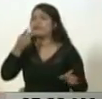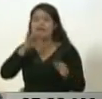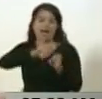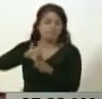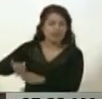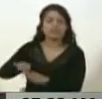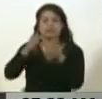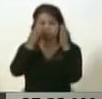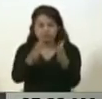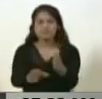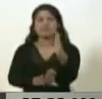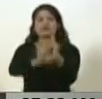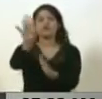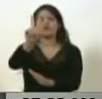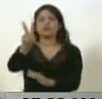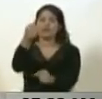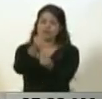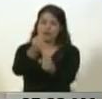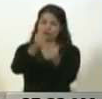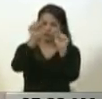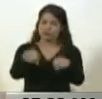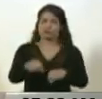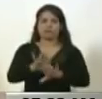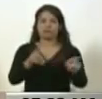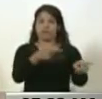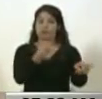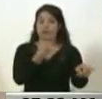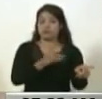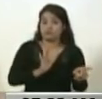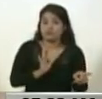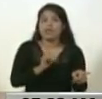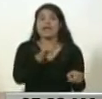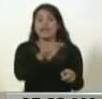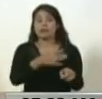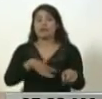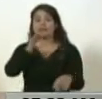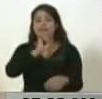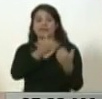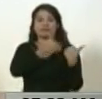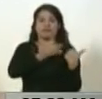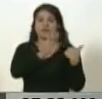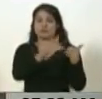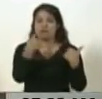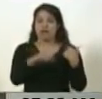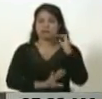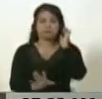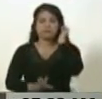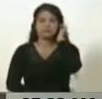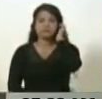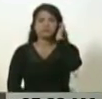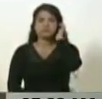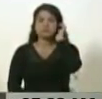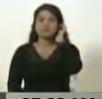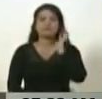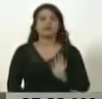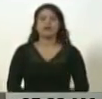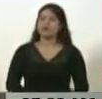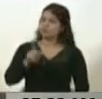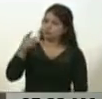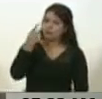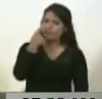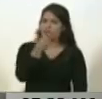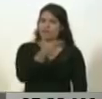nuestra patria y entienden el papel que ellos les corresponde jugar. ¿Usted entiende que hay una buena interacción, hay un buen feedback